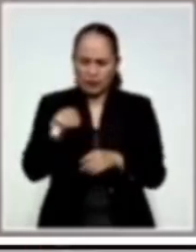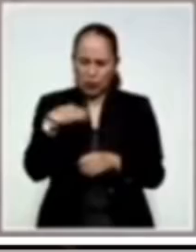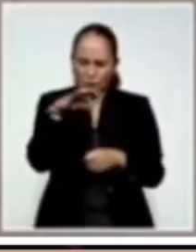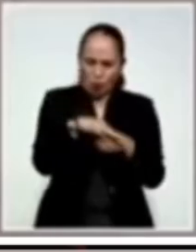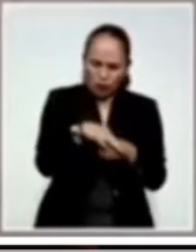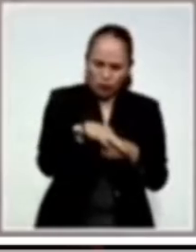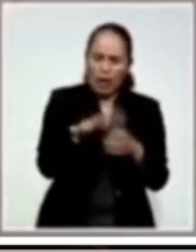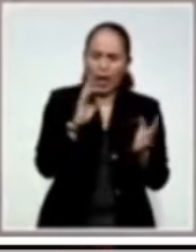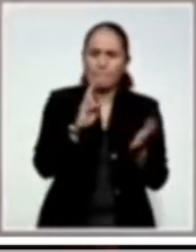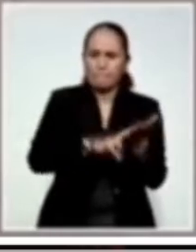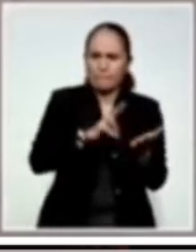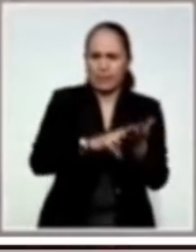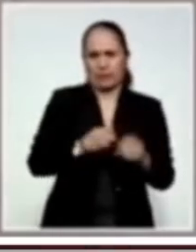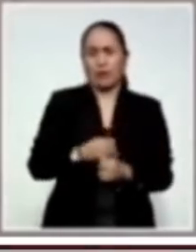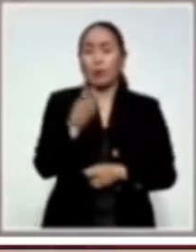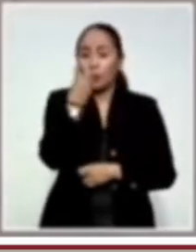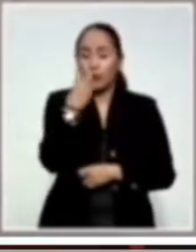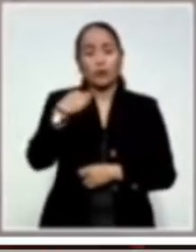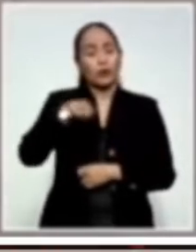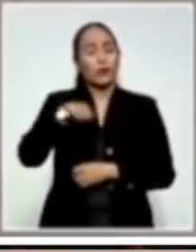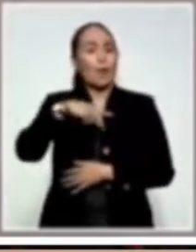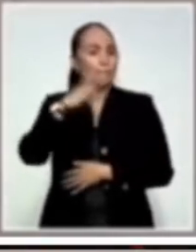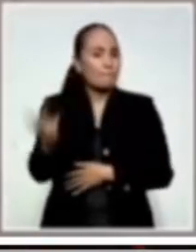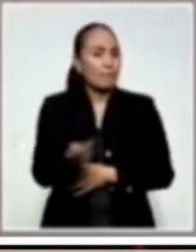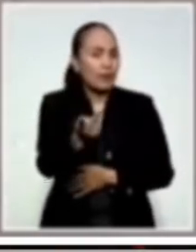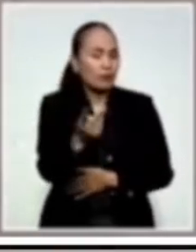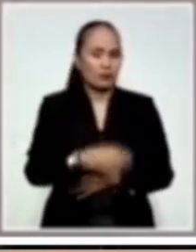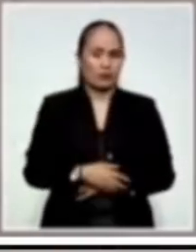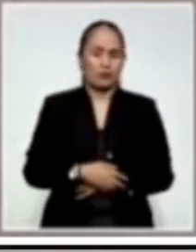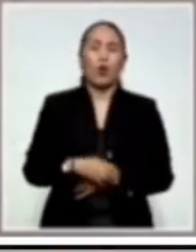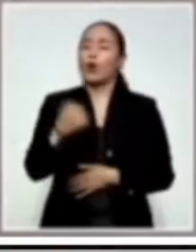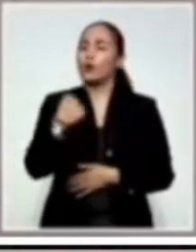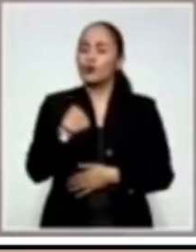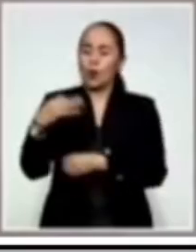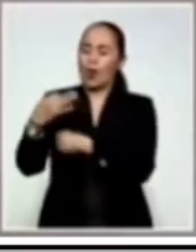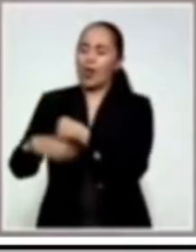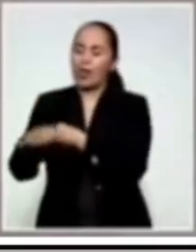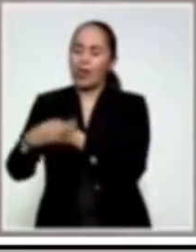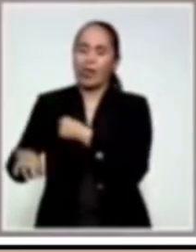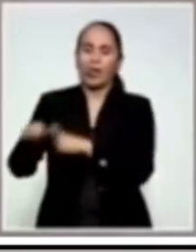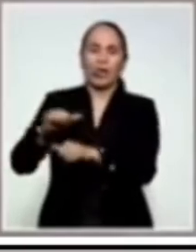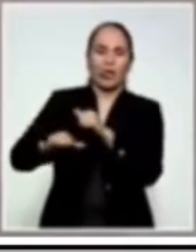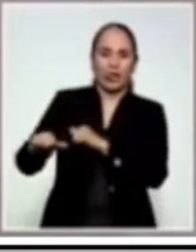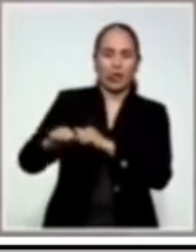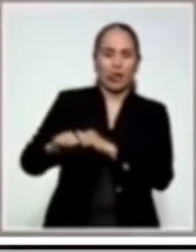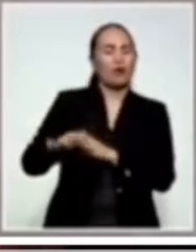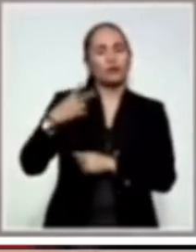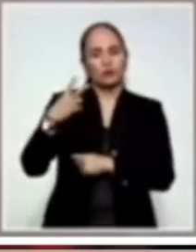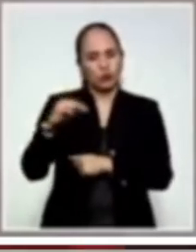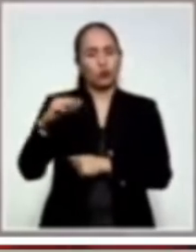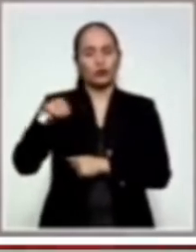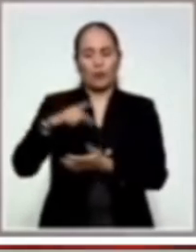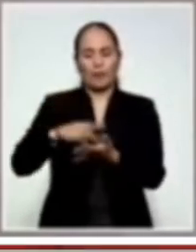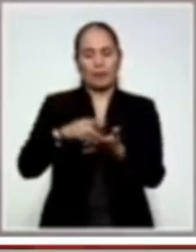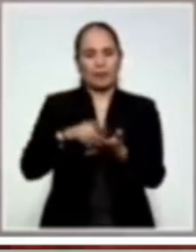eso yo les pregunté. Ese es el punto. Yo no suplí el voto de nadie. Yo pregunté 7 veces.